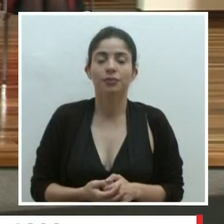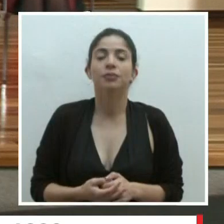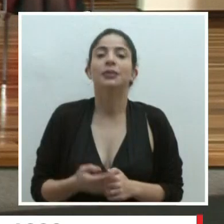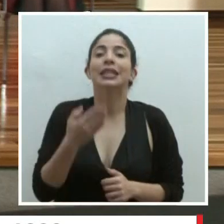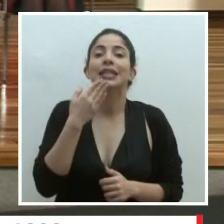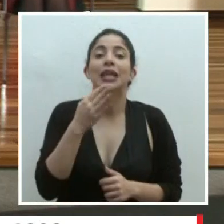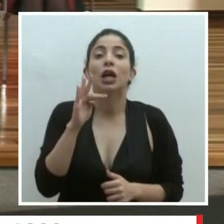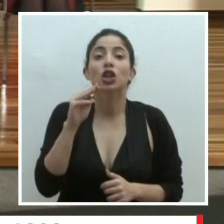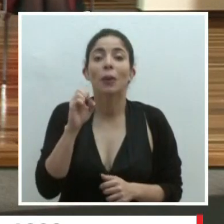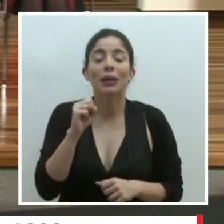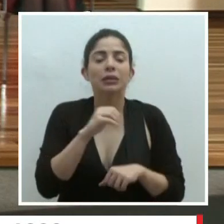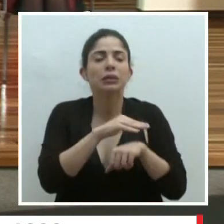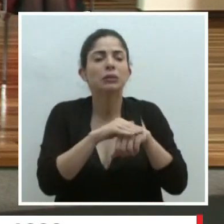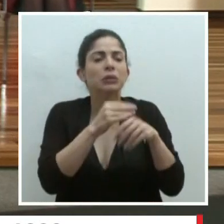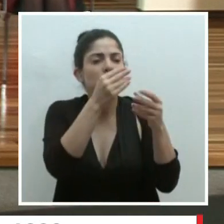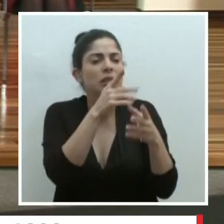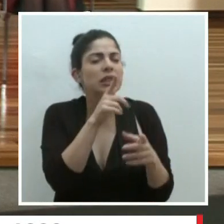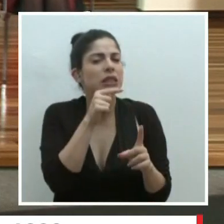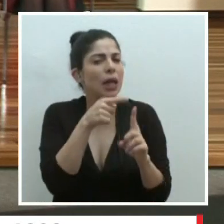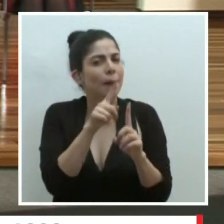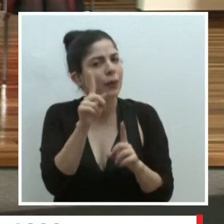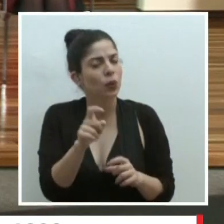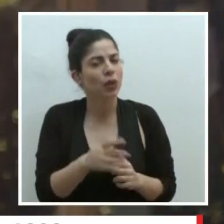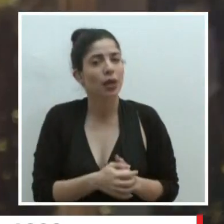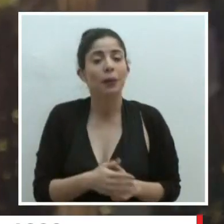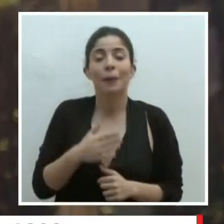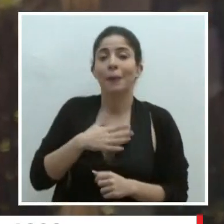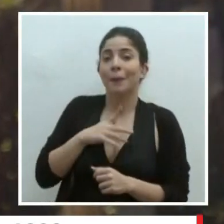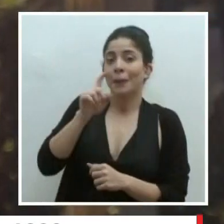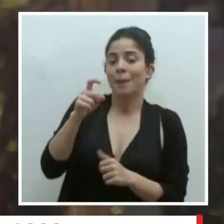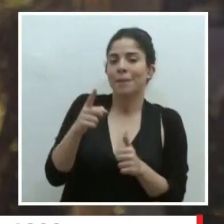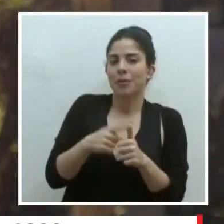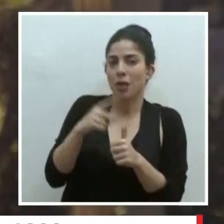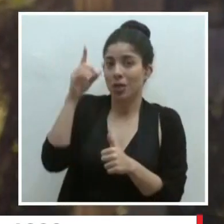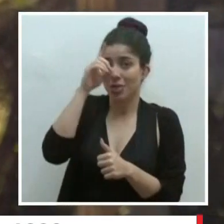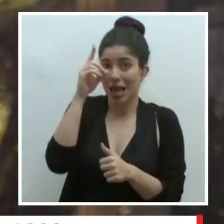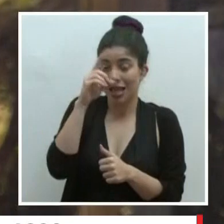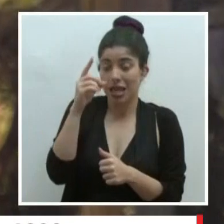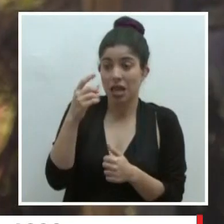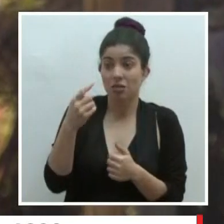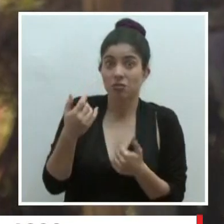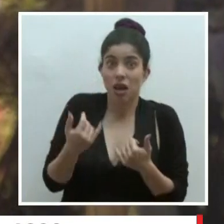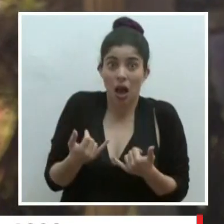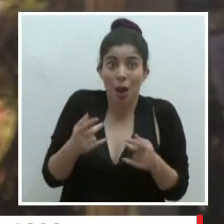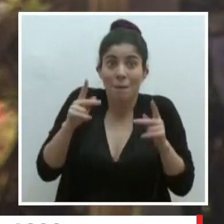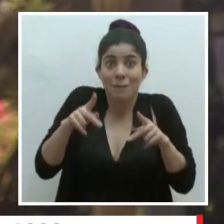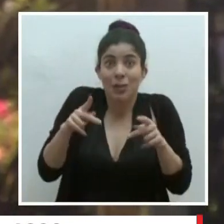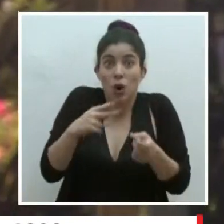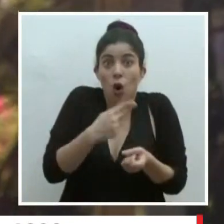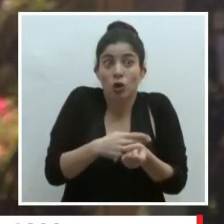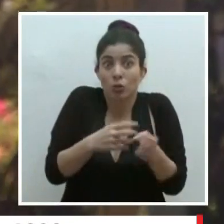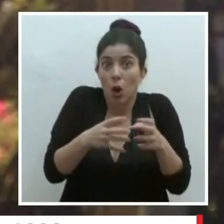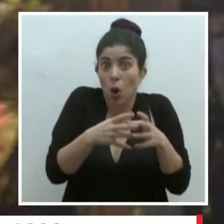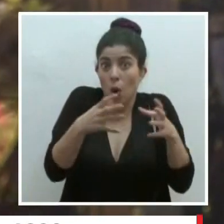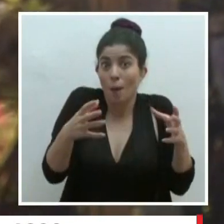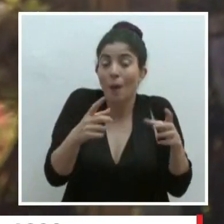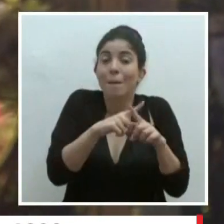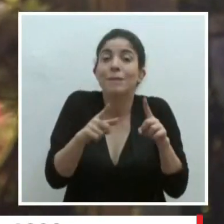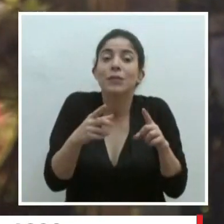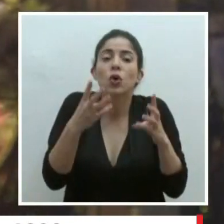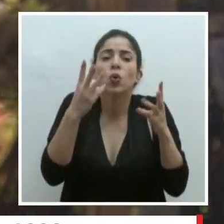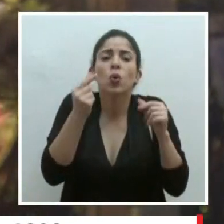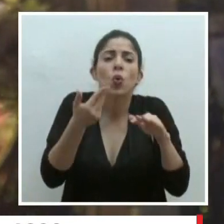Gracias, Tomás. Por favor, indicarnos a quién va dirigida su consulta. Le pregunto primero a don Daniel, si bien hoy hay un aumento de personas hospitalizadas, la tasa de hospitalización,